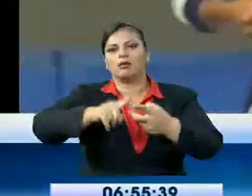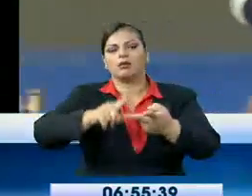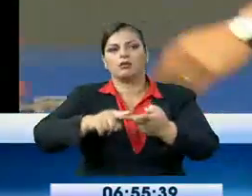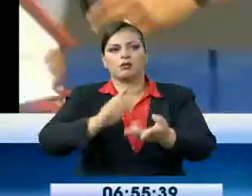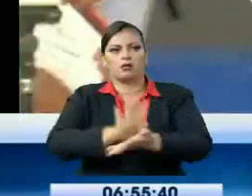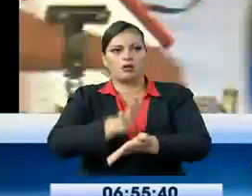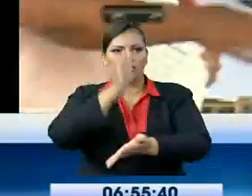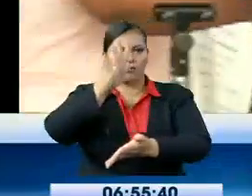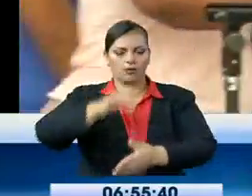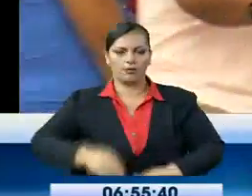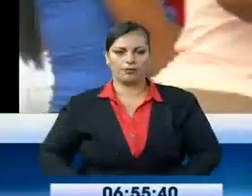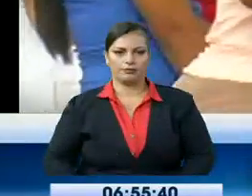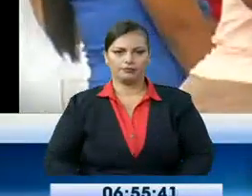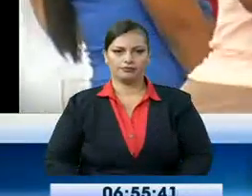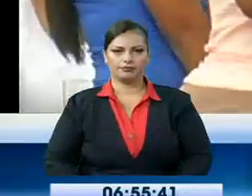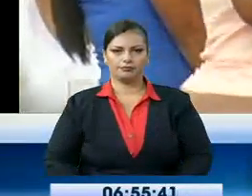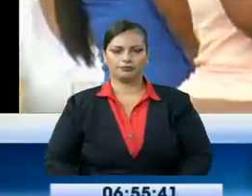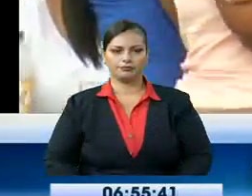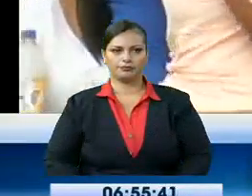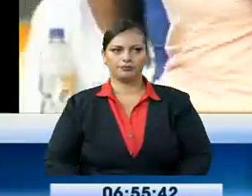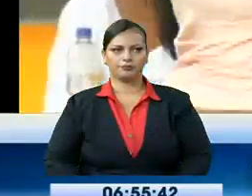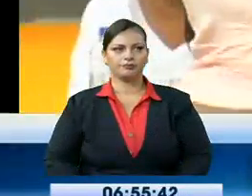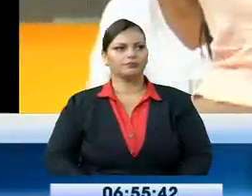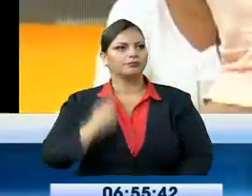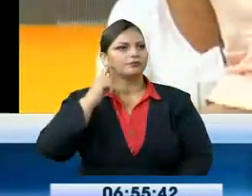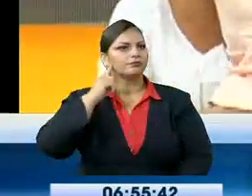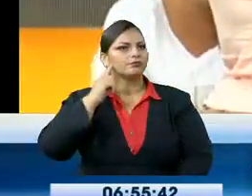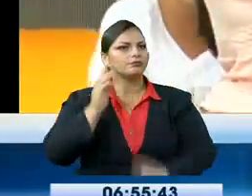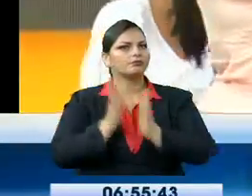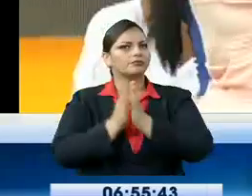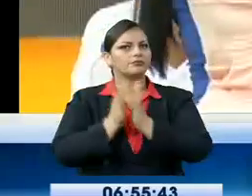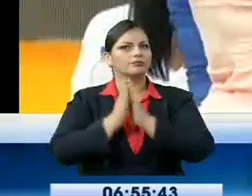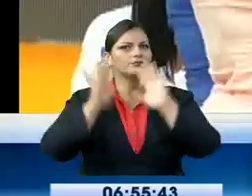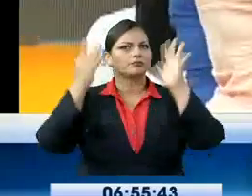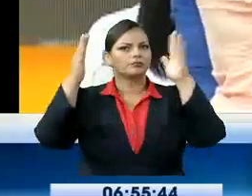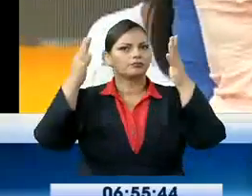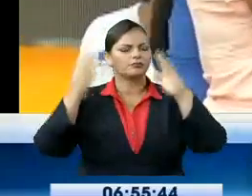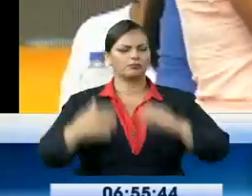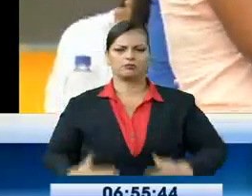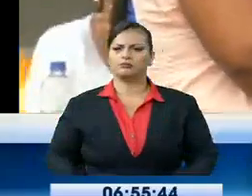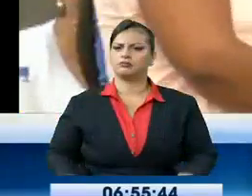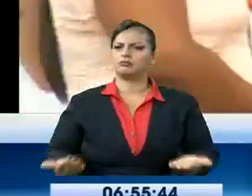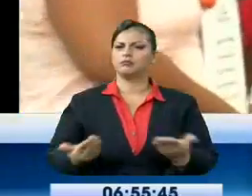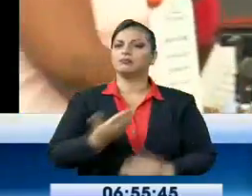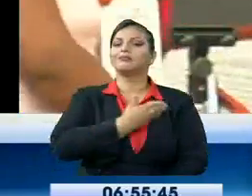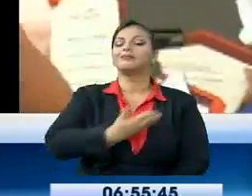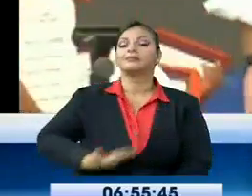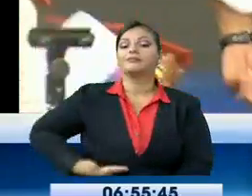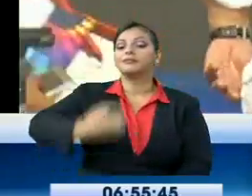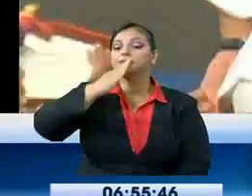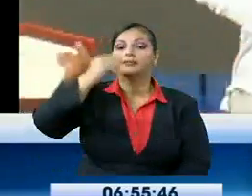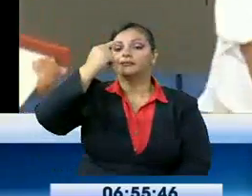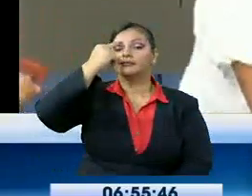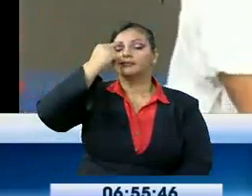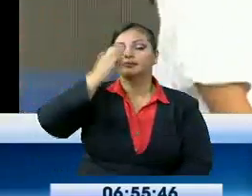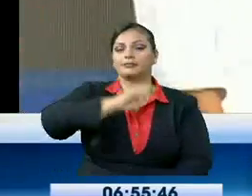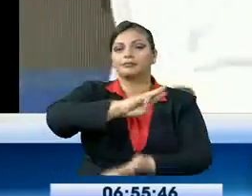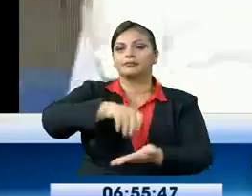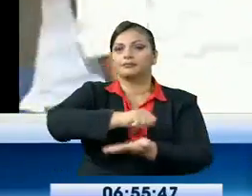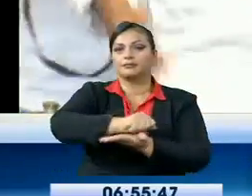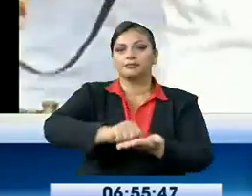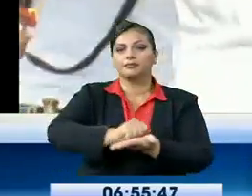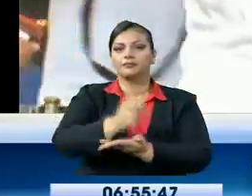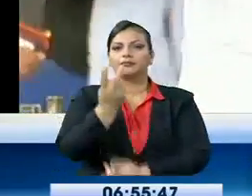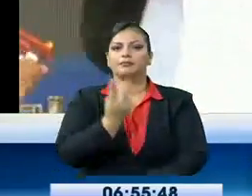De los beneficiarios de esta histórica entrega. El presidente de la República, Rafael Correa, visitó a los habitantes de